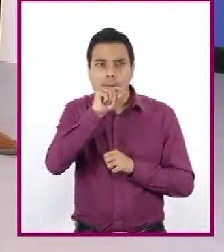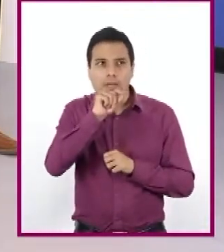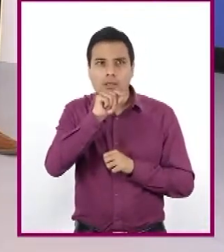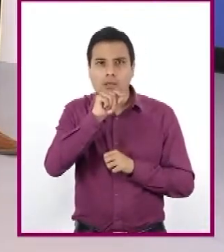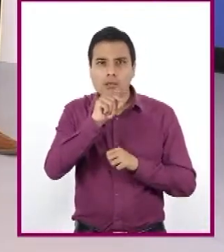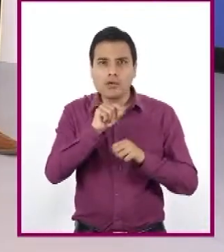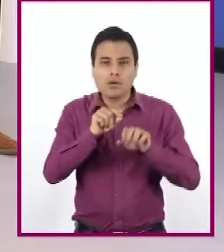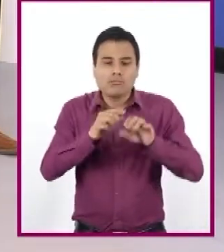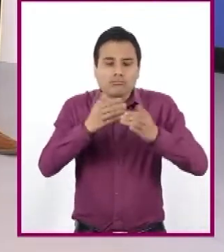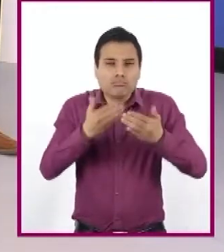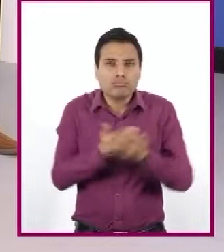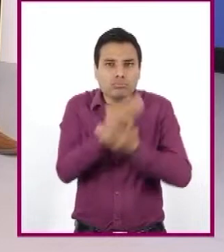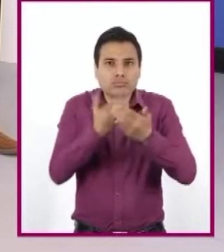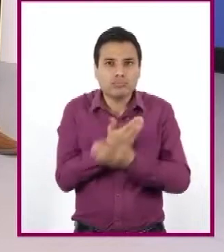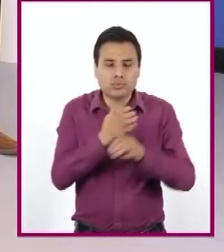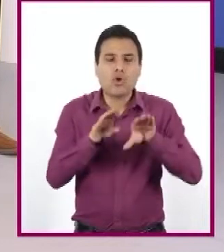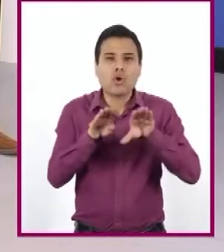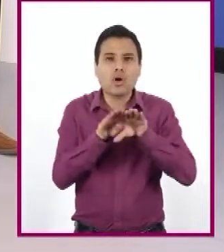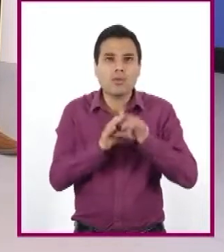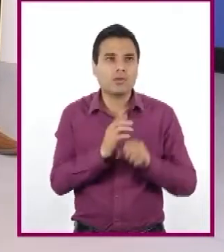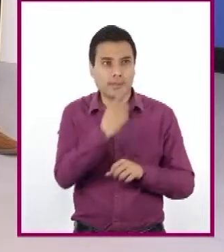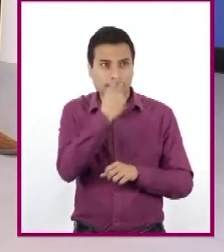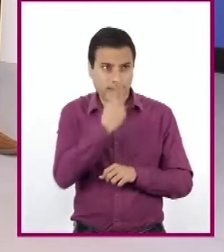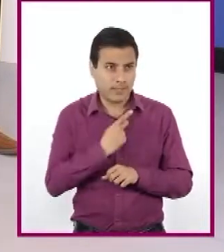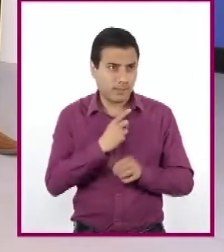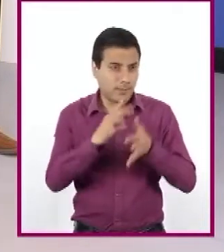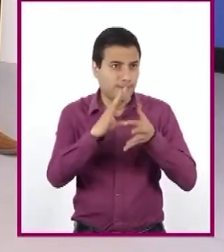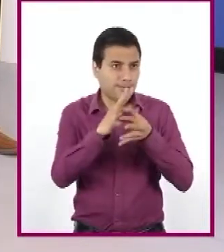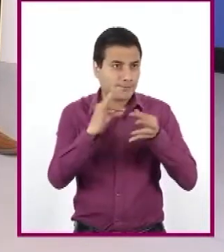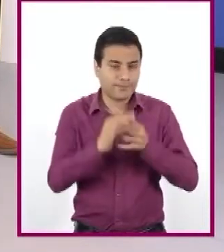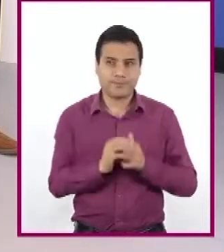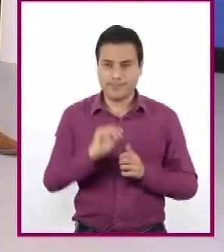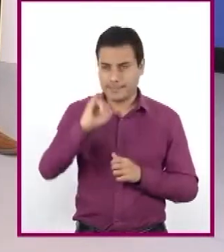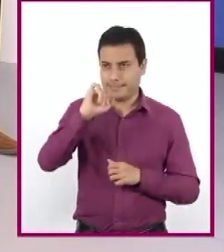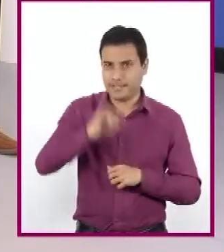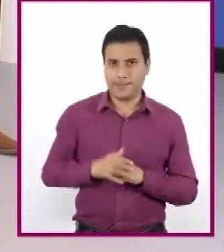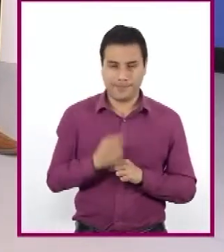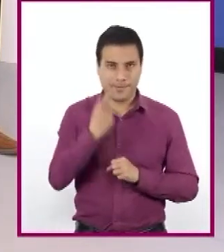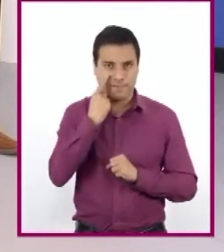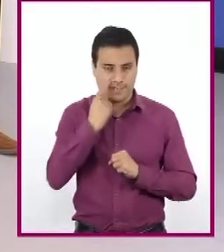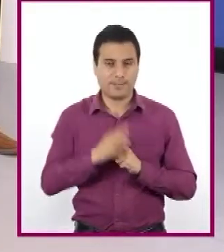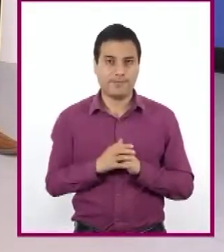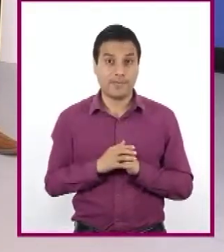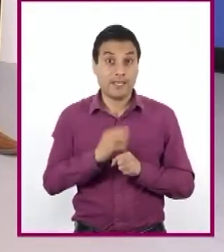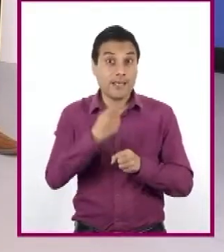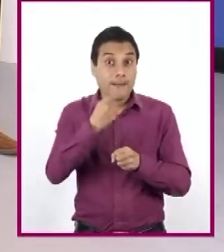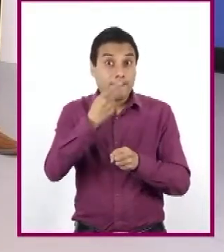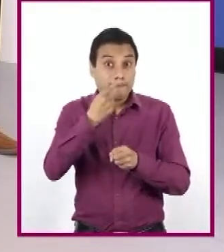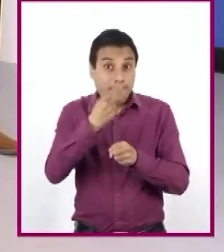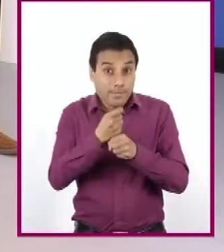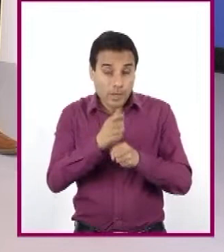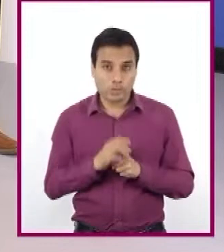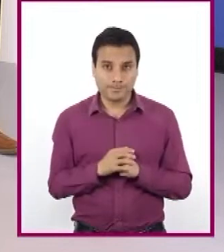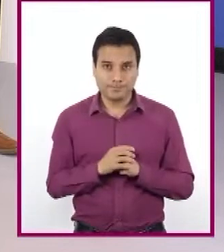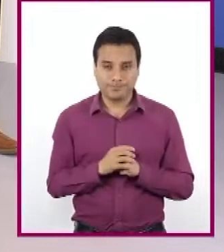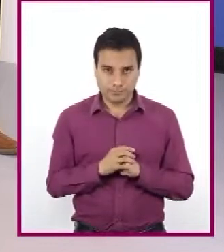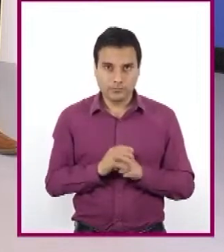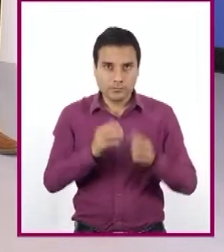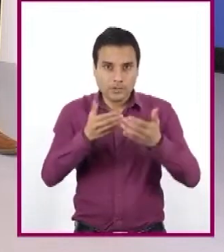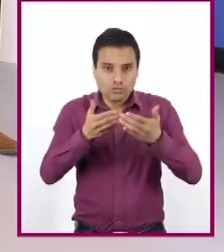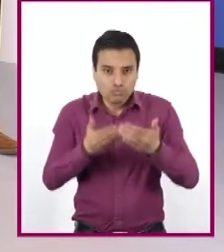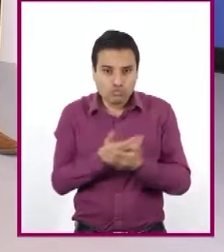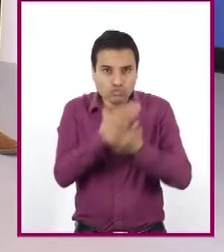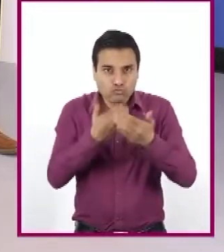Enrique, ¿nos podría explicar? Claro. Primero debemos entender que en este tipo de reproducción se necesitan